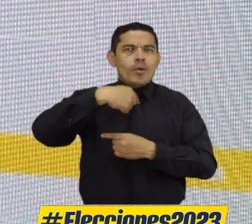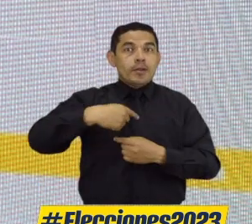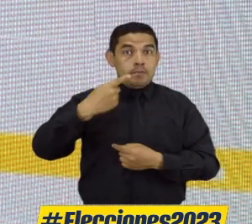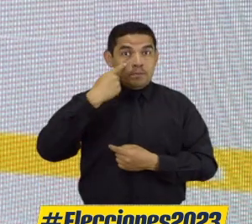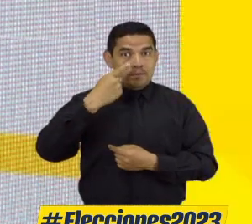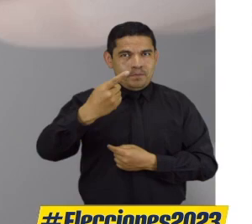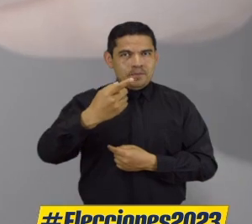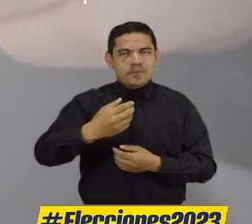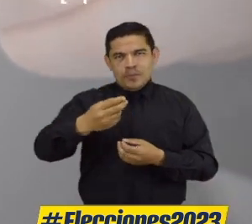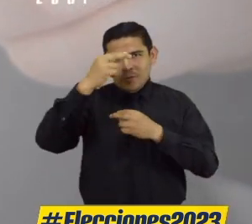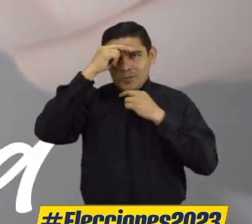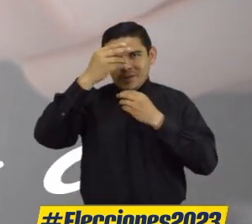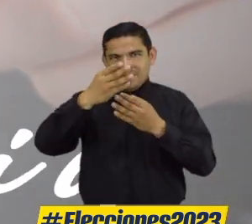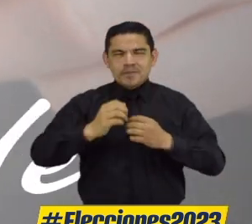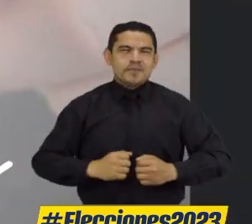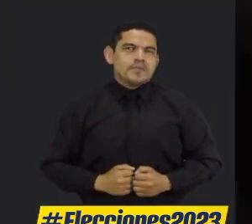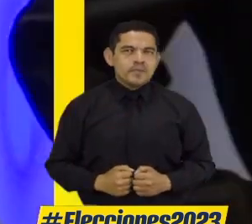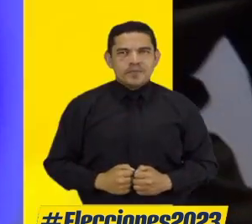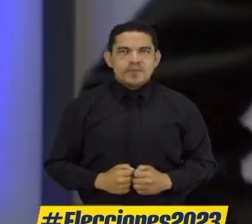siguiente nota.